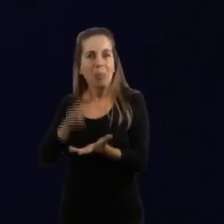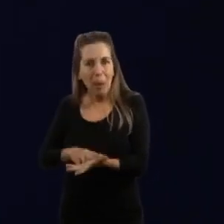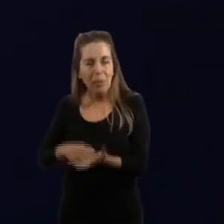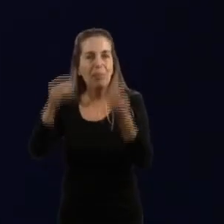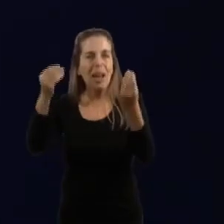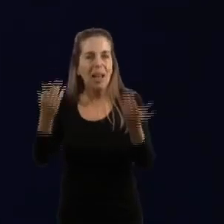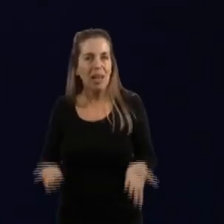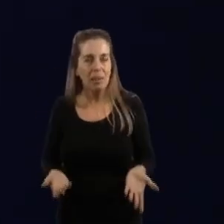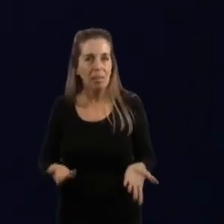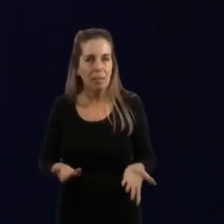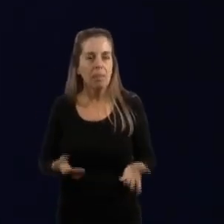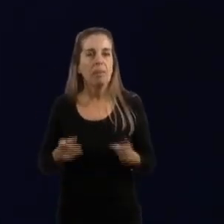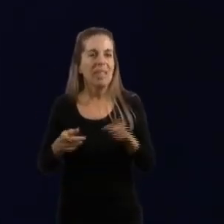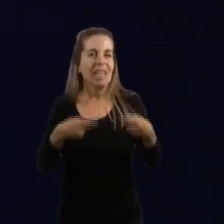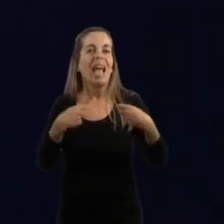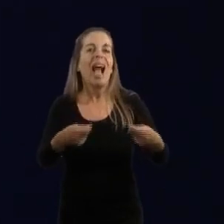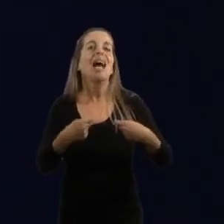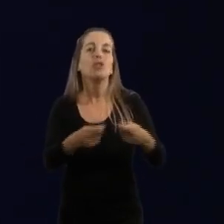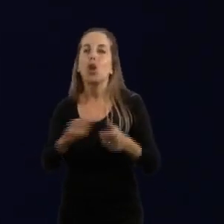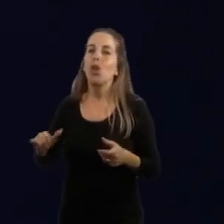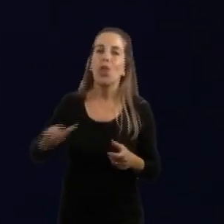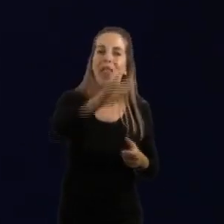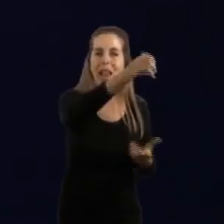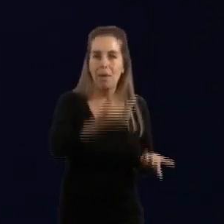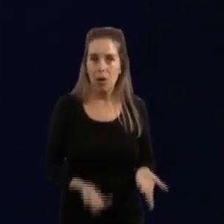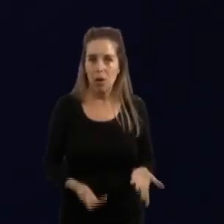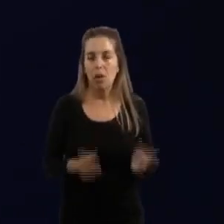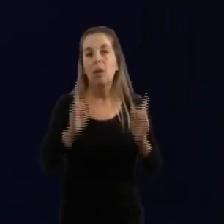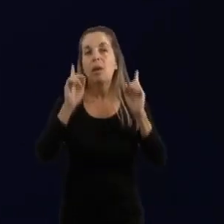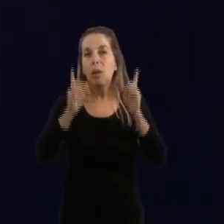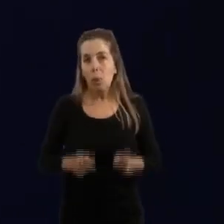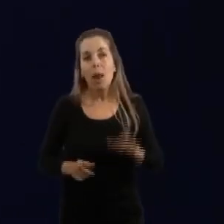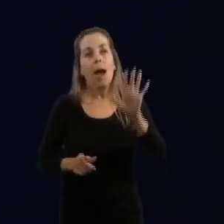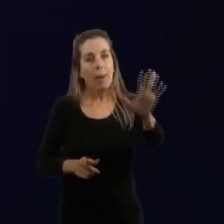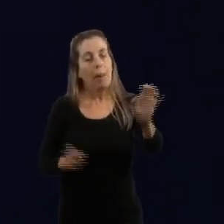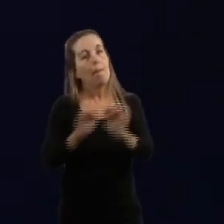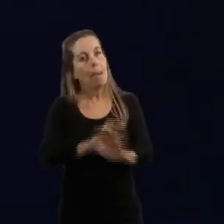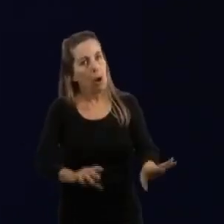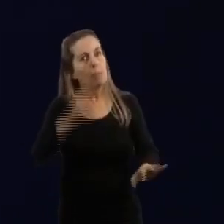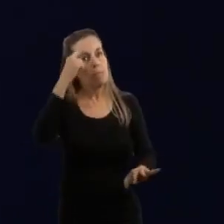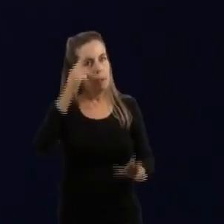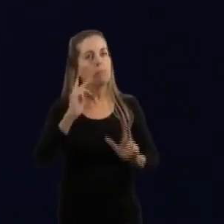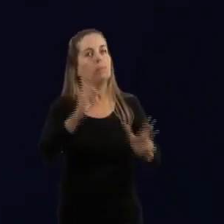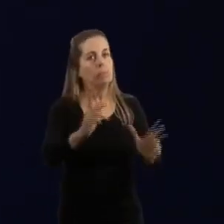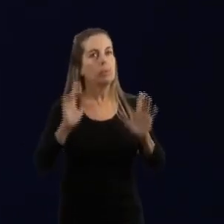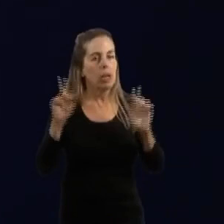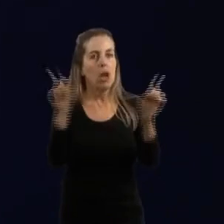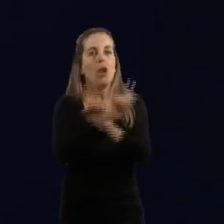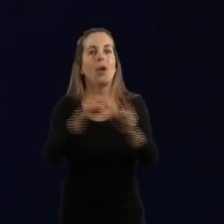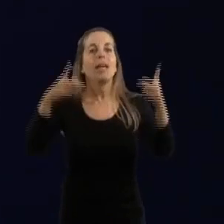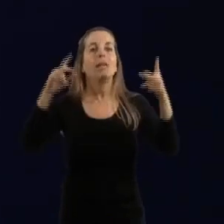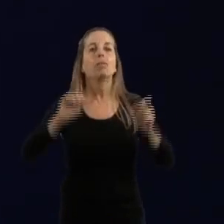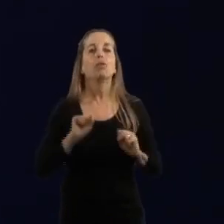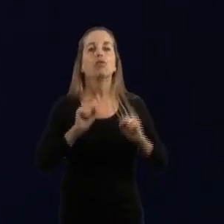supuesto. De todas maneras, si efectivamente hay pasajeros que... Y te voy al extremo porque, te repito, no se han cortado rutas, Aerolíneas no